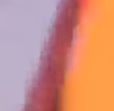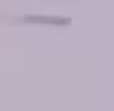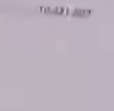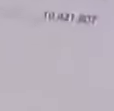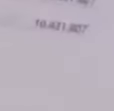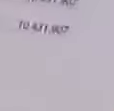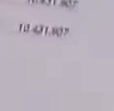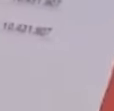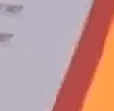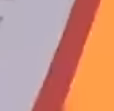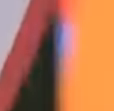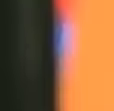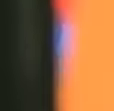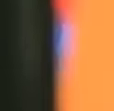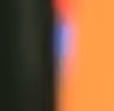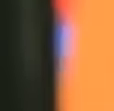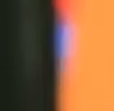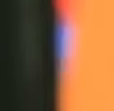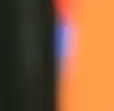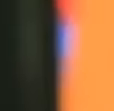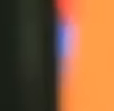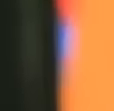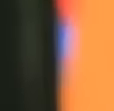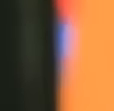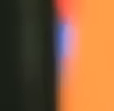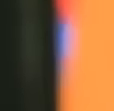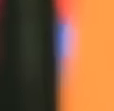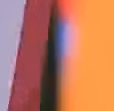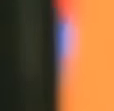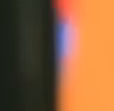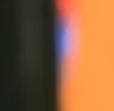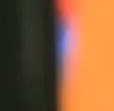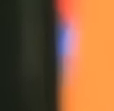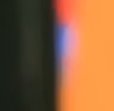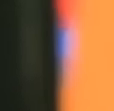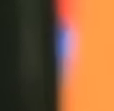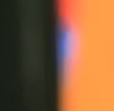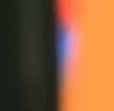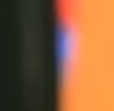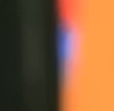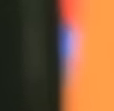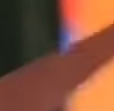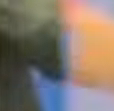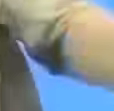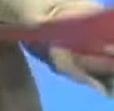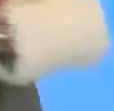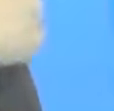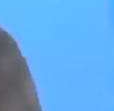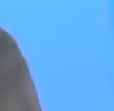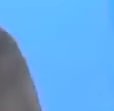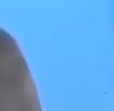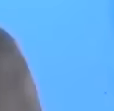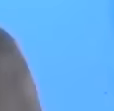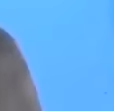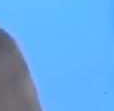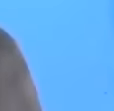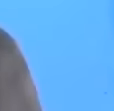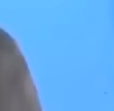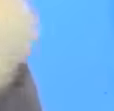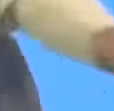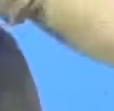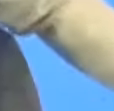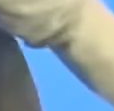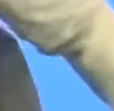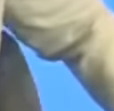3 96,3 la pregunta 4 96,3 también yo me di la tarea de